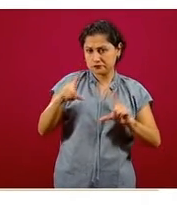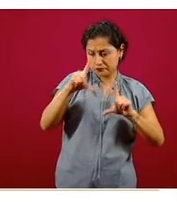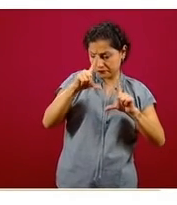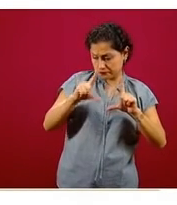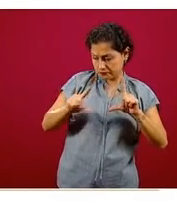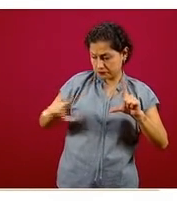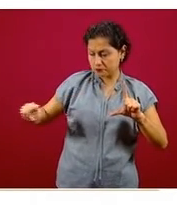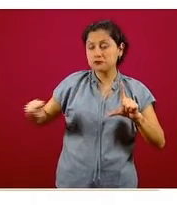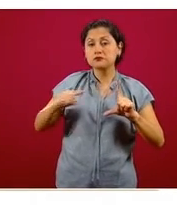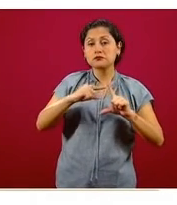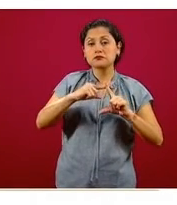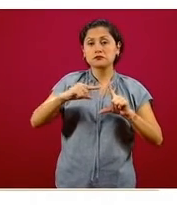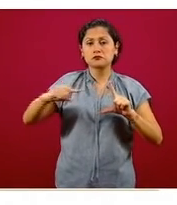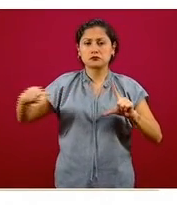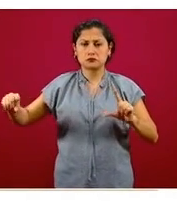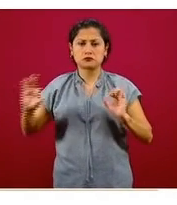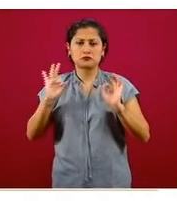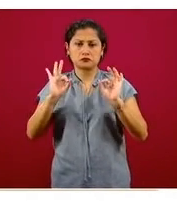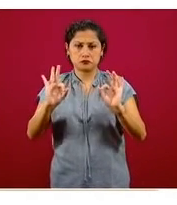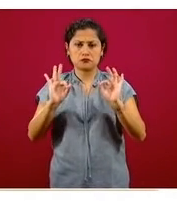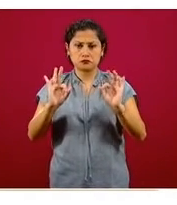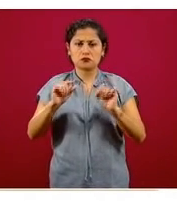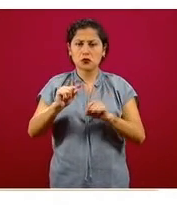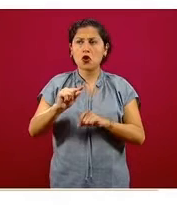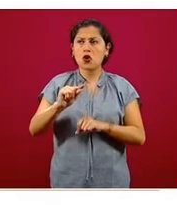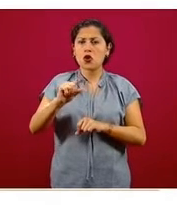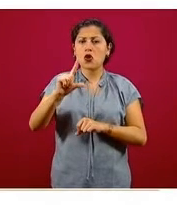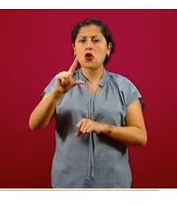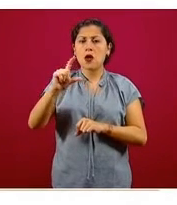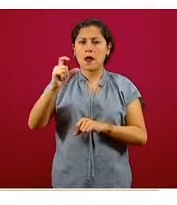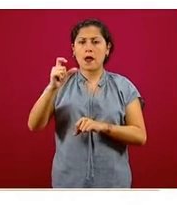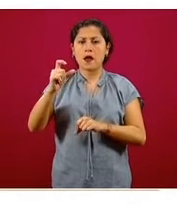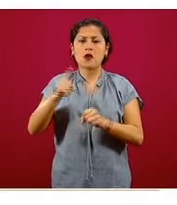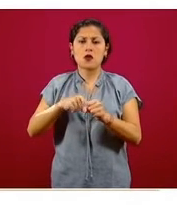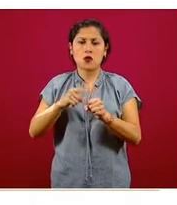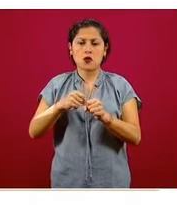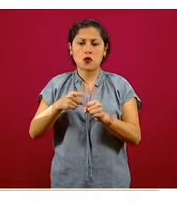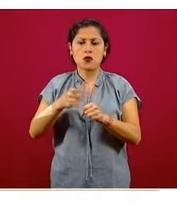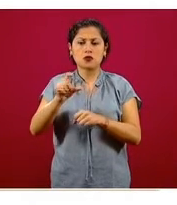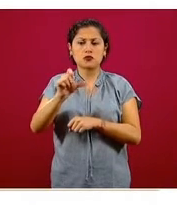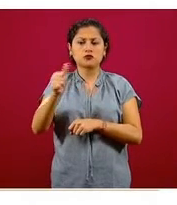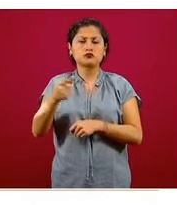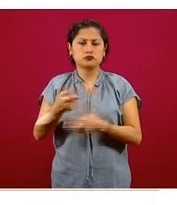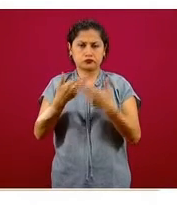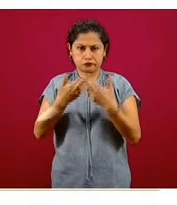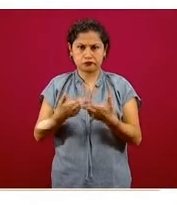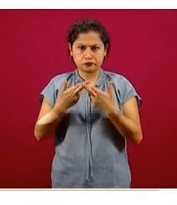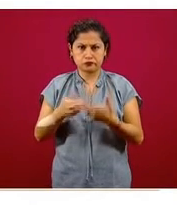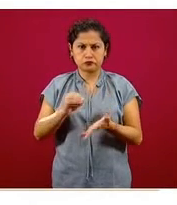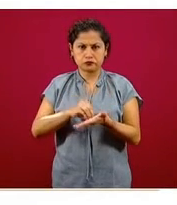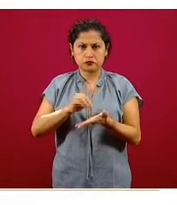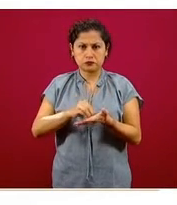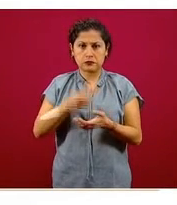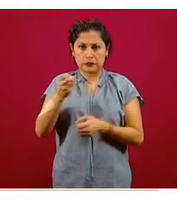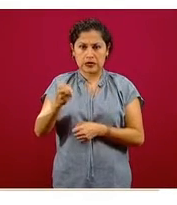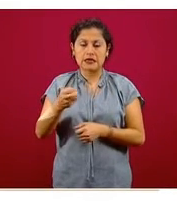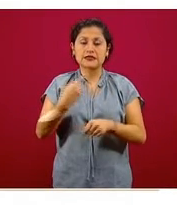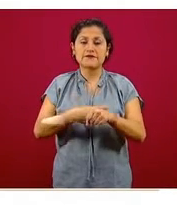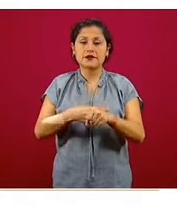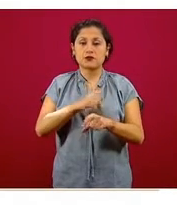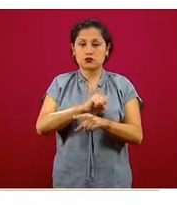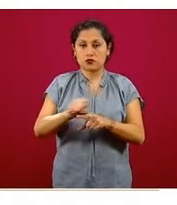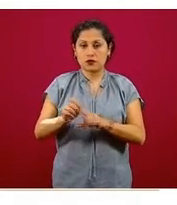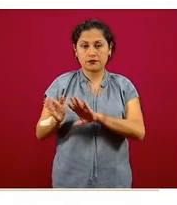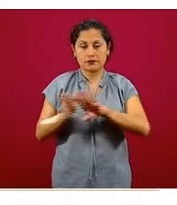nivel de seguridad y tienen disponibilidad de camas generales. Veamos cómo están las camas críticas en la siguiente